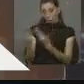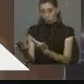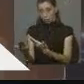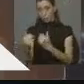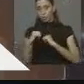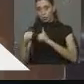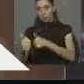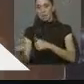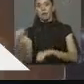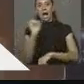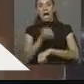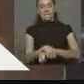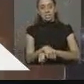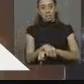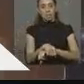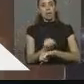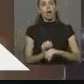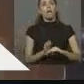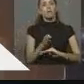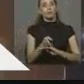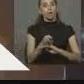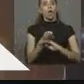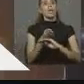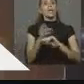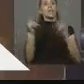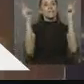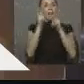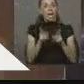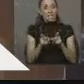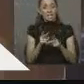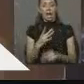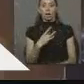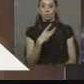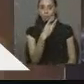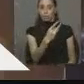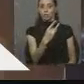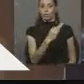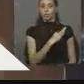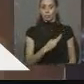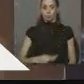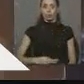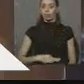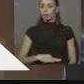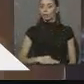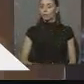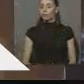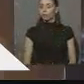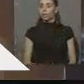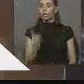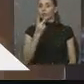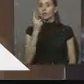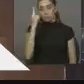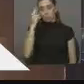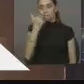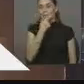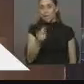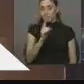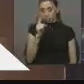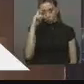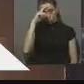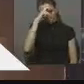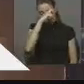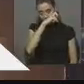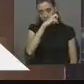Vallenar. Salió elegido diputado, no sin dificultades. Ustedes saben, todos lo hemos experimentado en carne